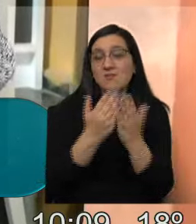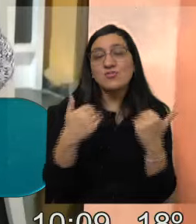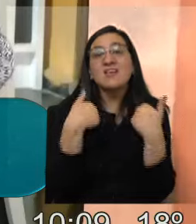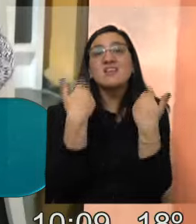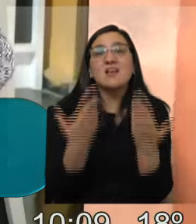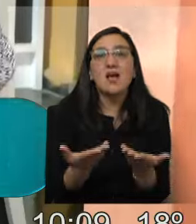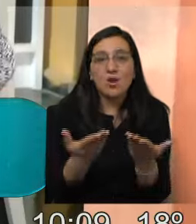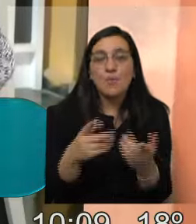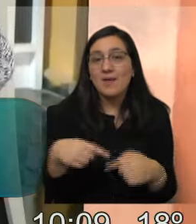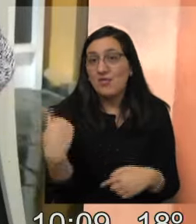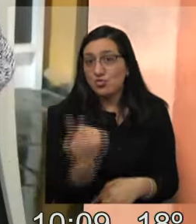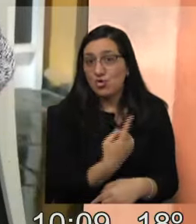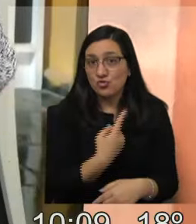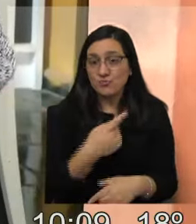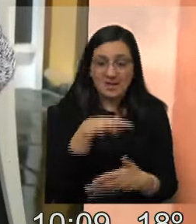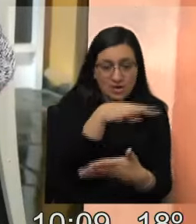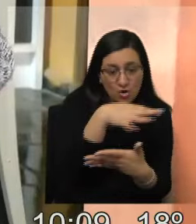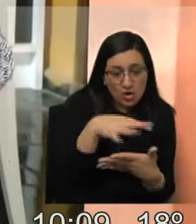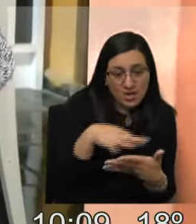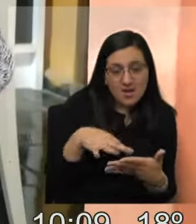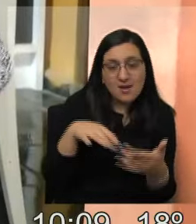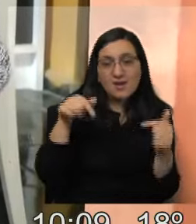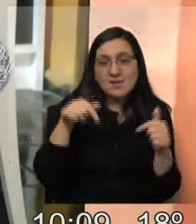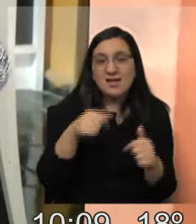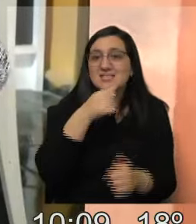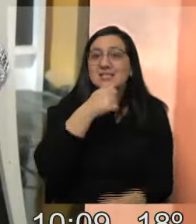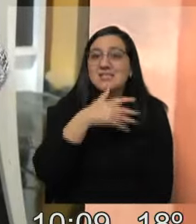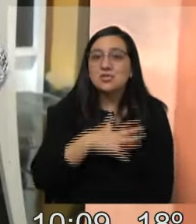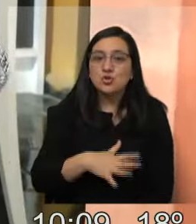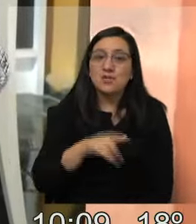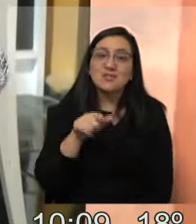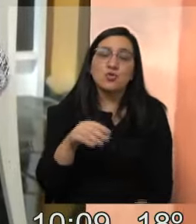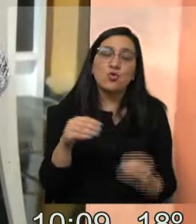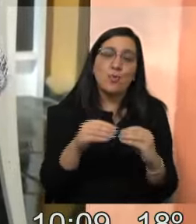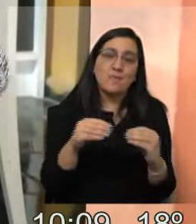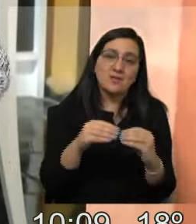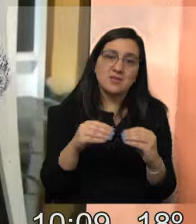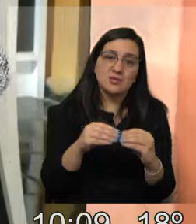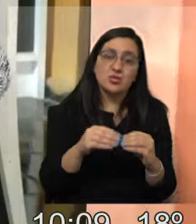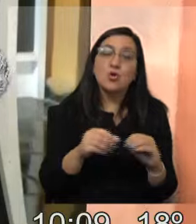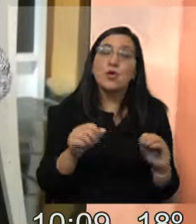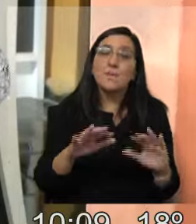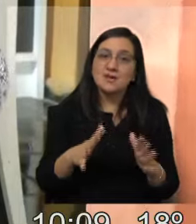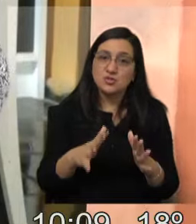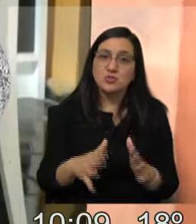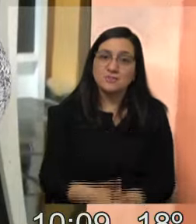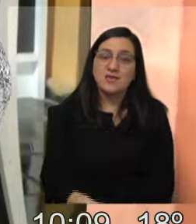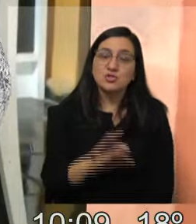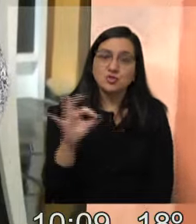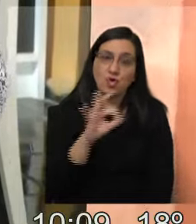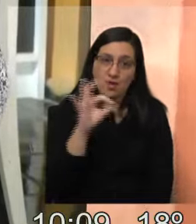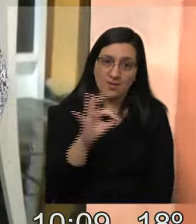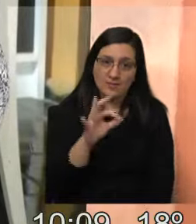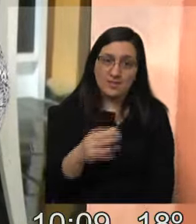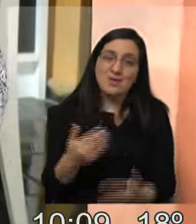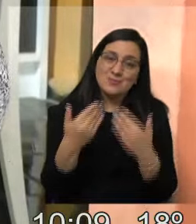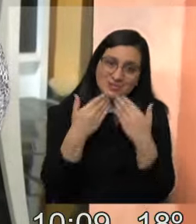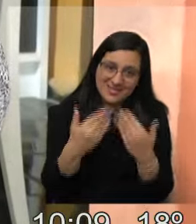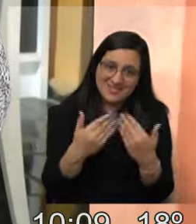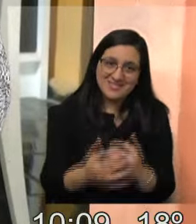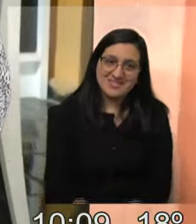regalo para todos, para que lean. Y acá está la historia de estos compañeros y de lo que pasó en este país. Muchas gracias. Vamos a leer. Gracias a